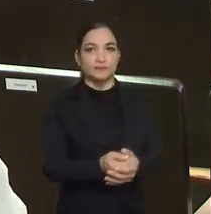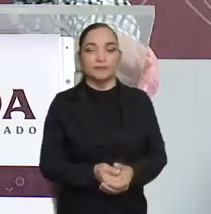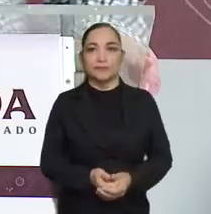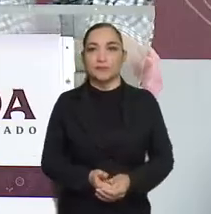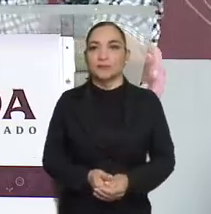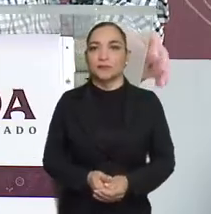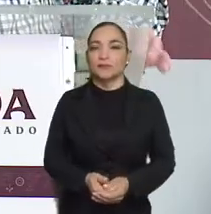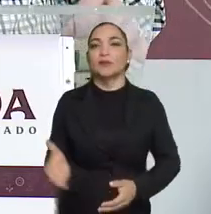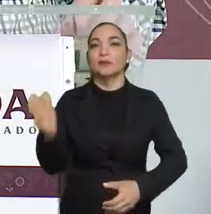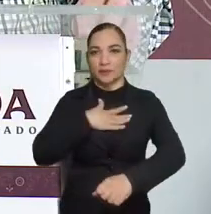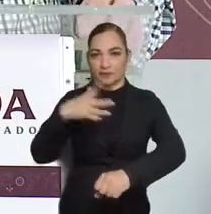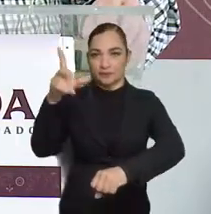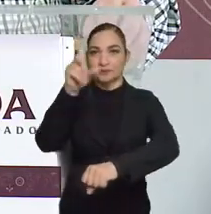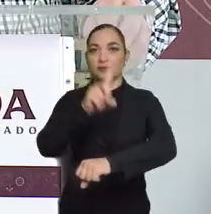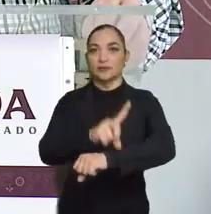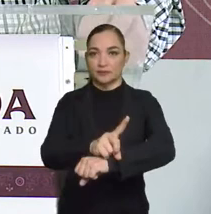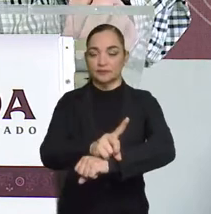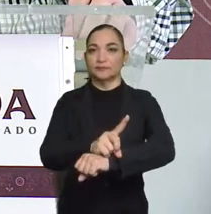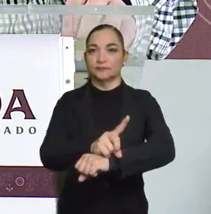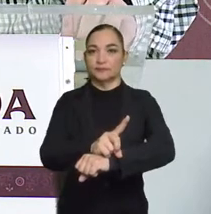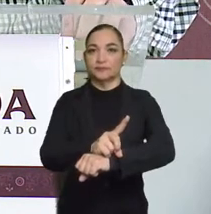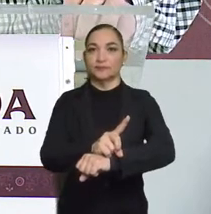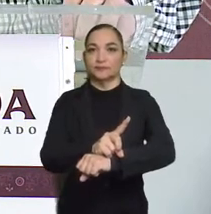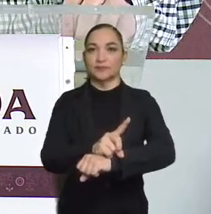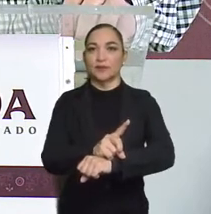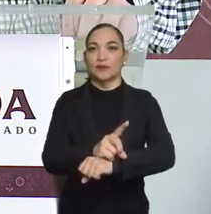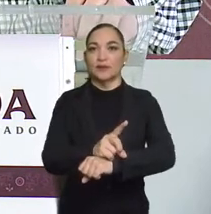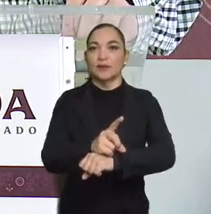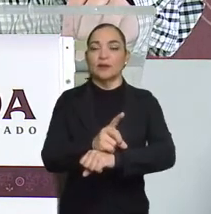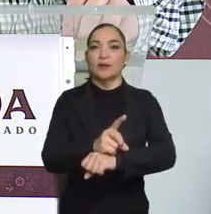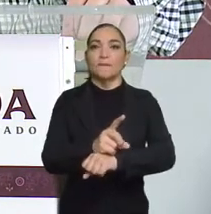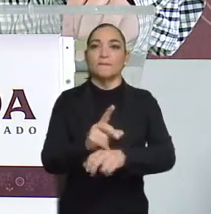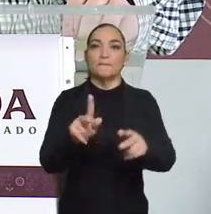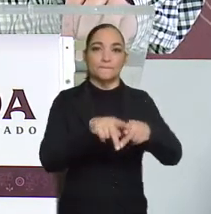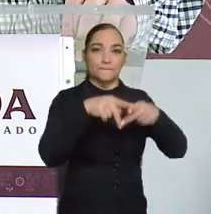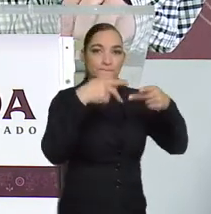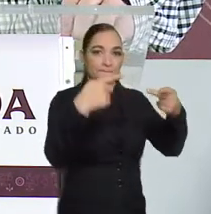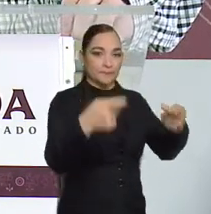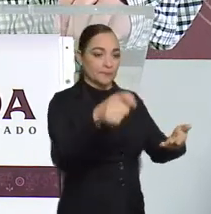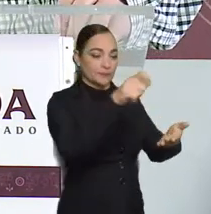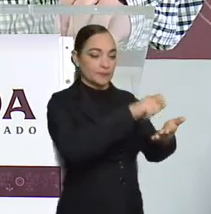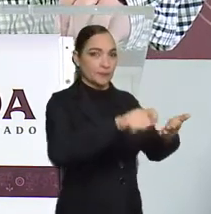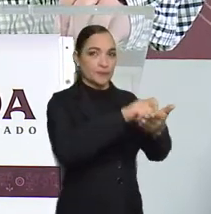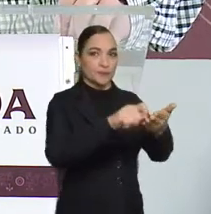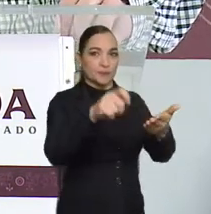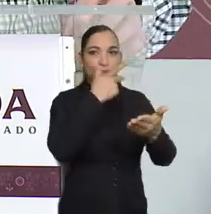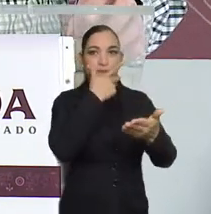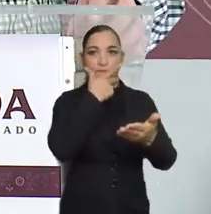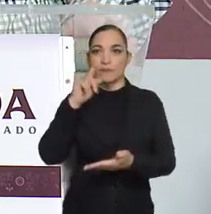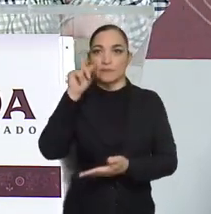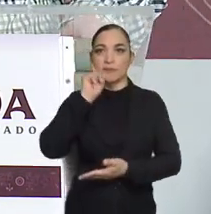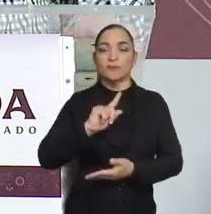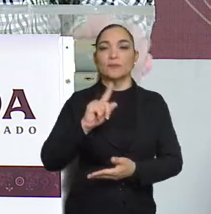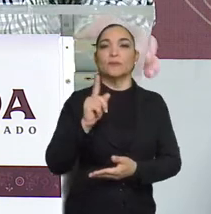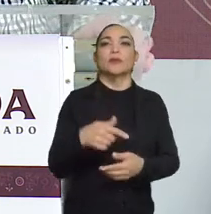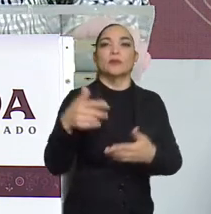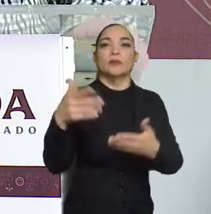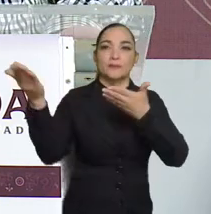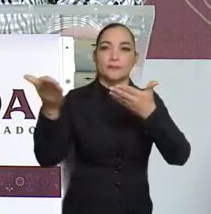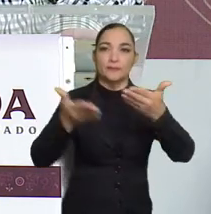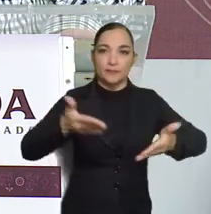Muy buenos días a todas las periodistas y periodistas que están aquí presentes